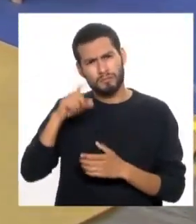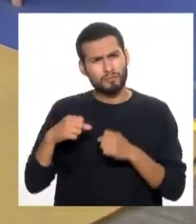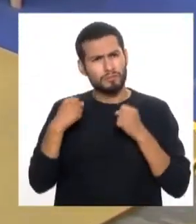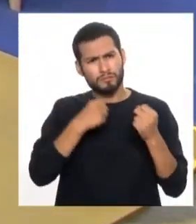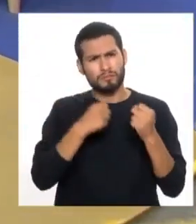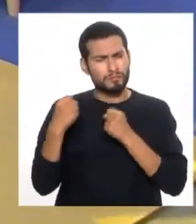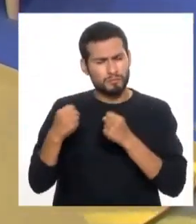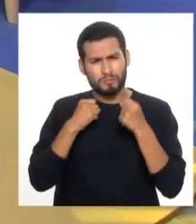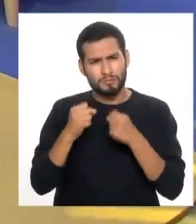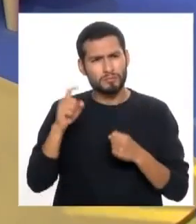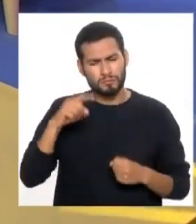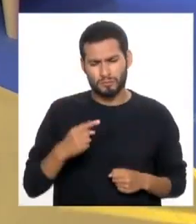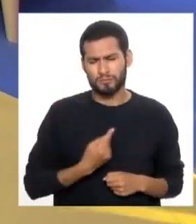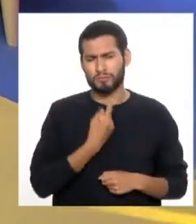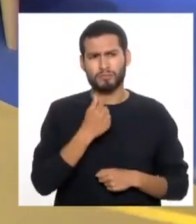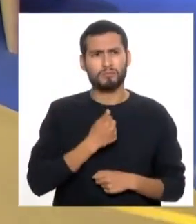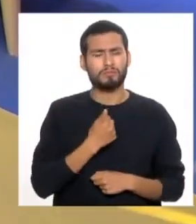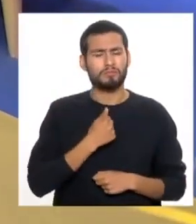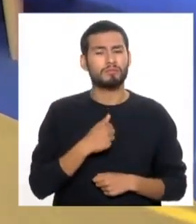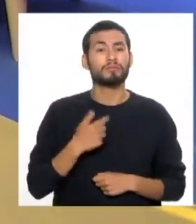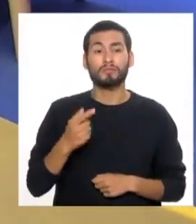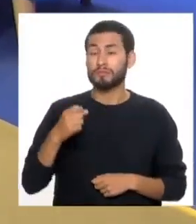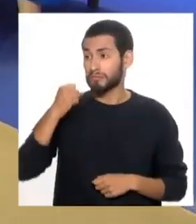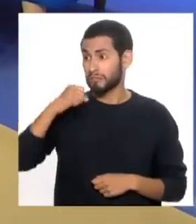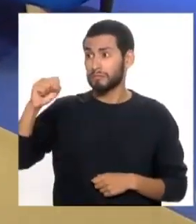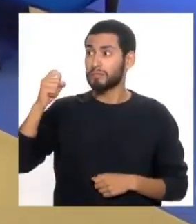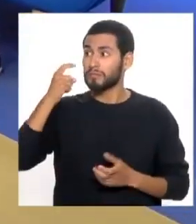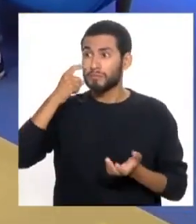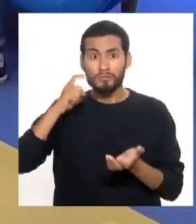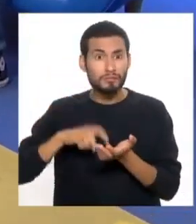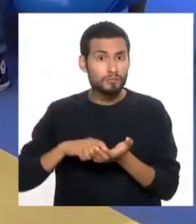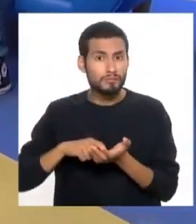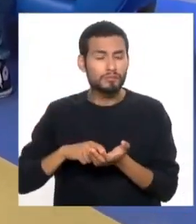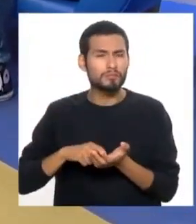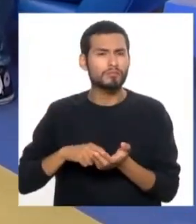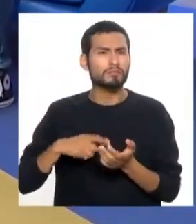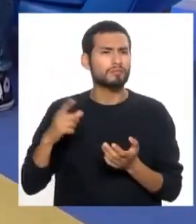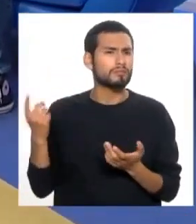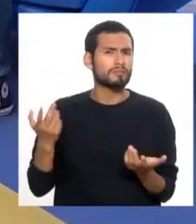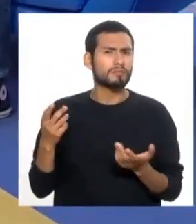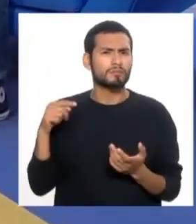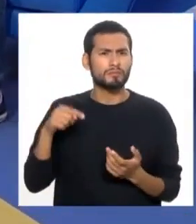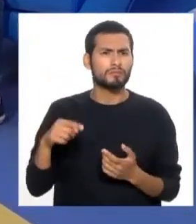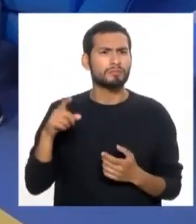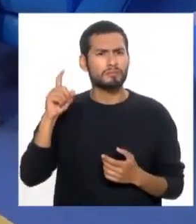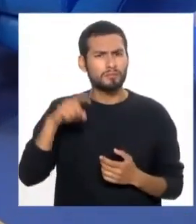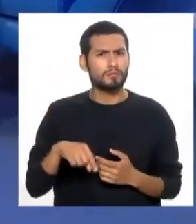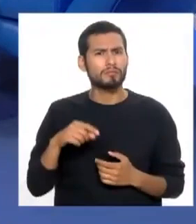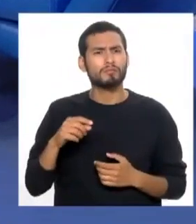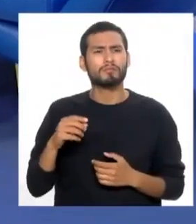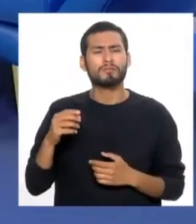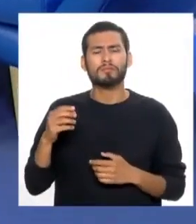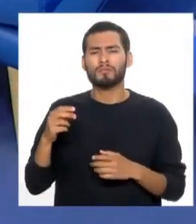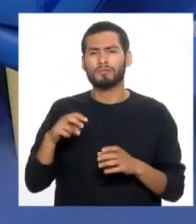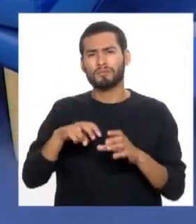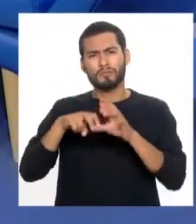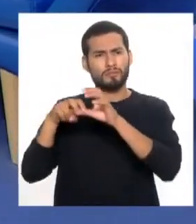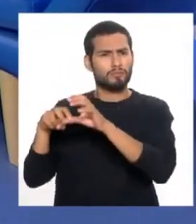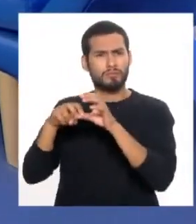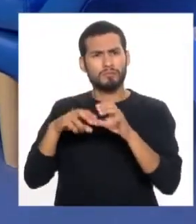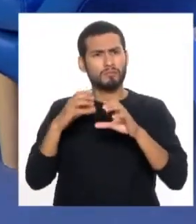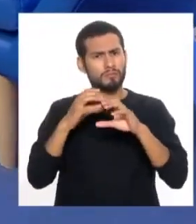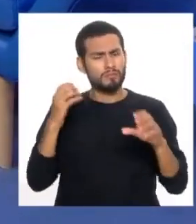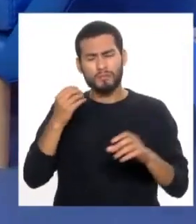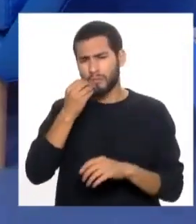debemos de movilizarnos solos. Cuando uno viaja se da cuenta que la propuesta es ir a consumir transporte público que